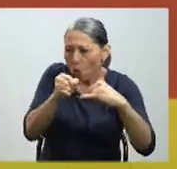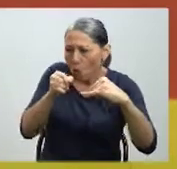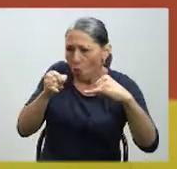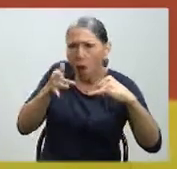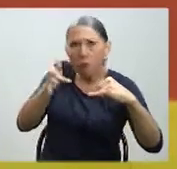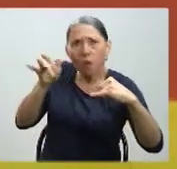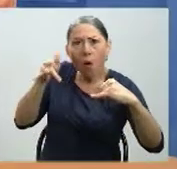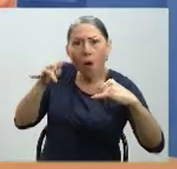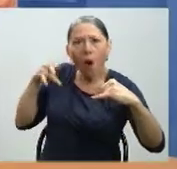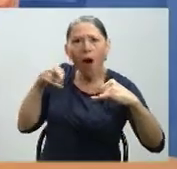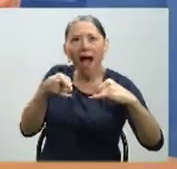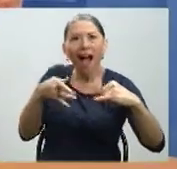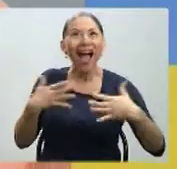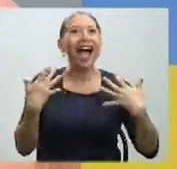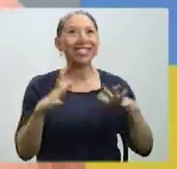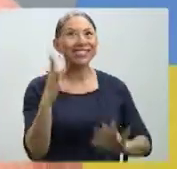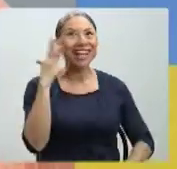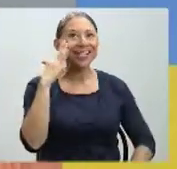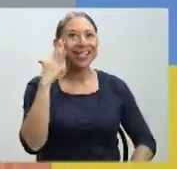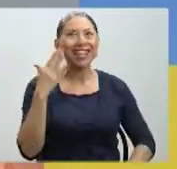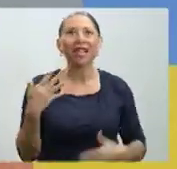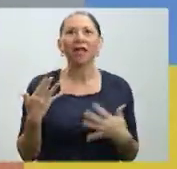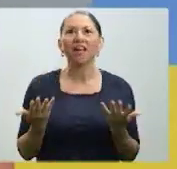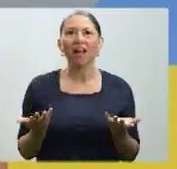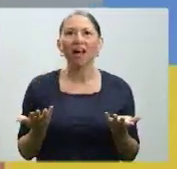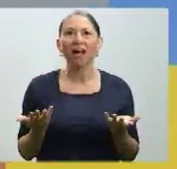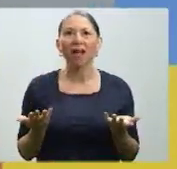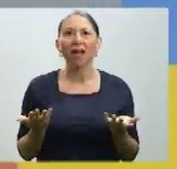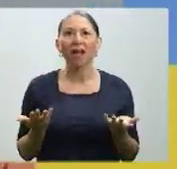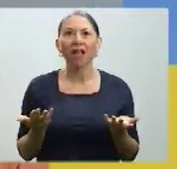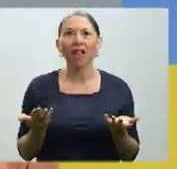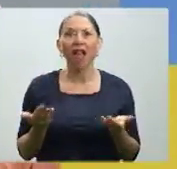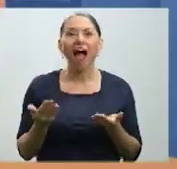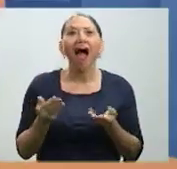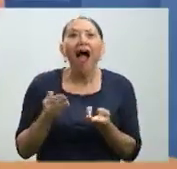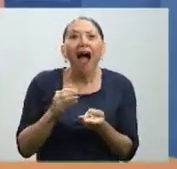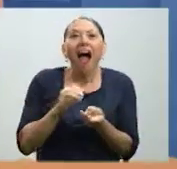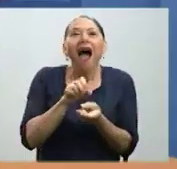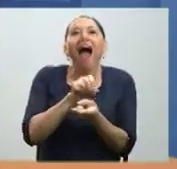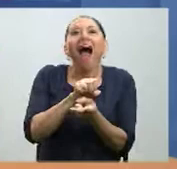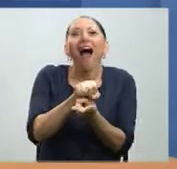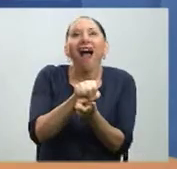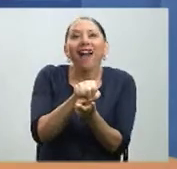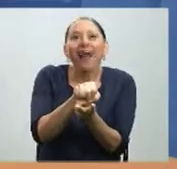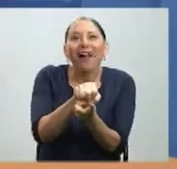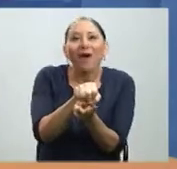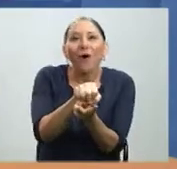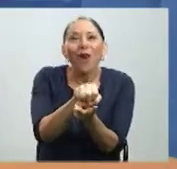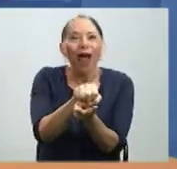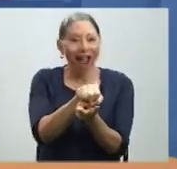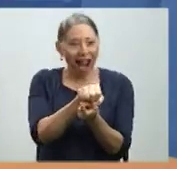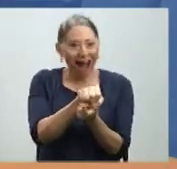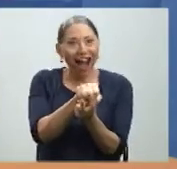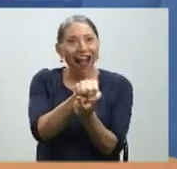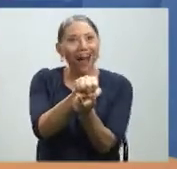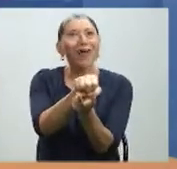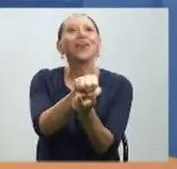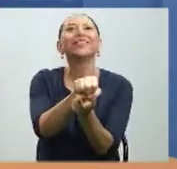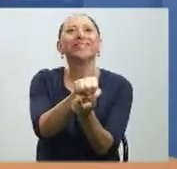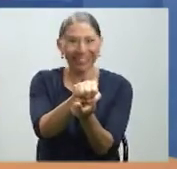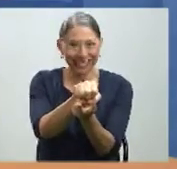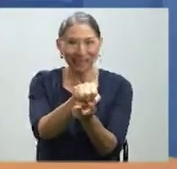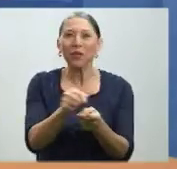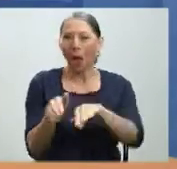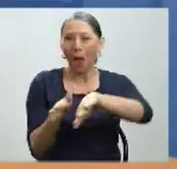diferentes temáticas en una mediación pedagógica bajo una perspectiva de aprendizaje significativos. De esta forma, los niños y niñas